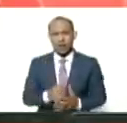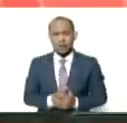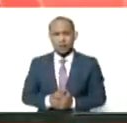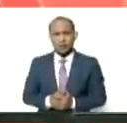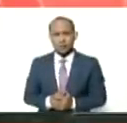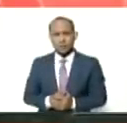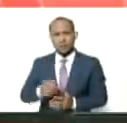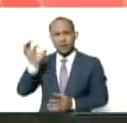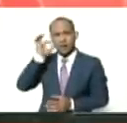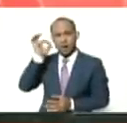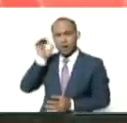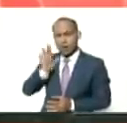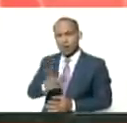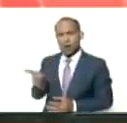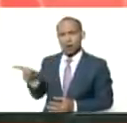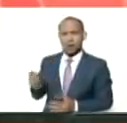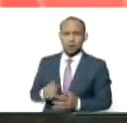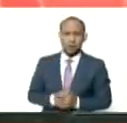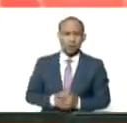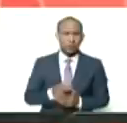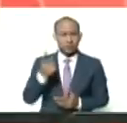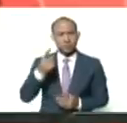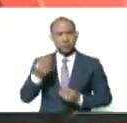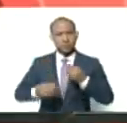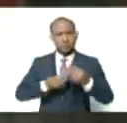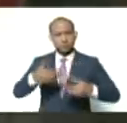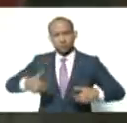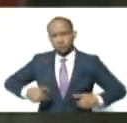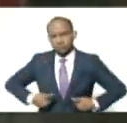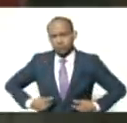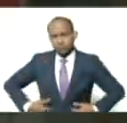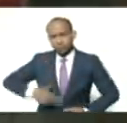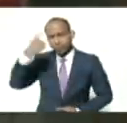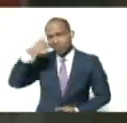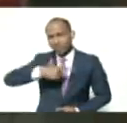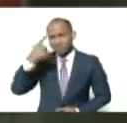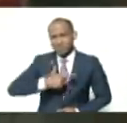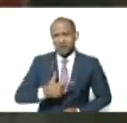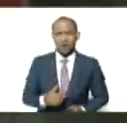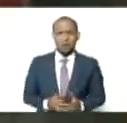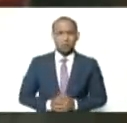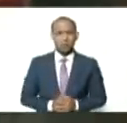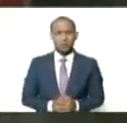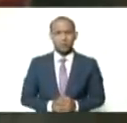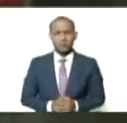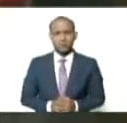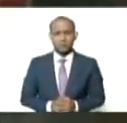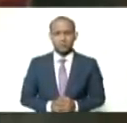Erika, un esfuerzo muy serio, muy, muy serio,